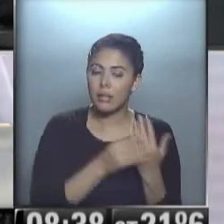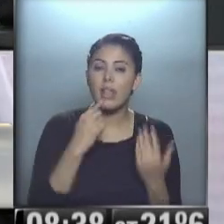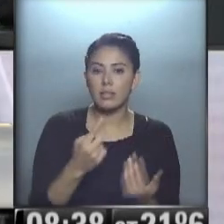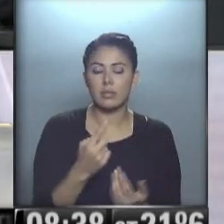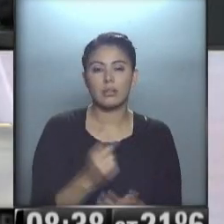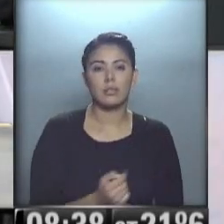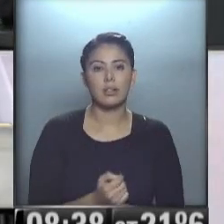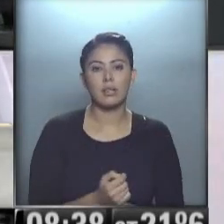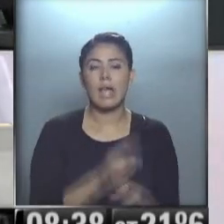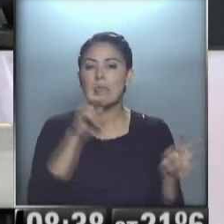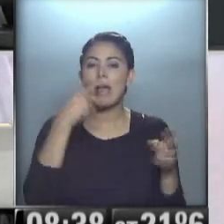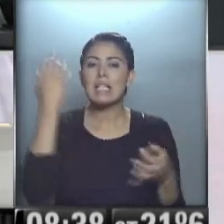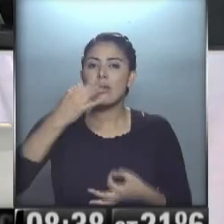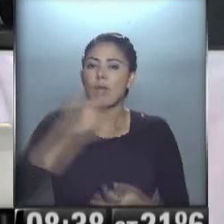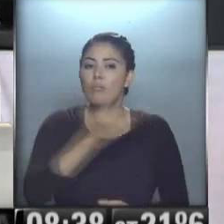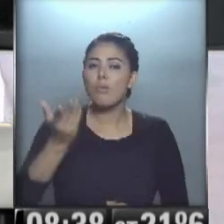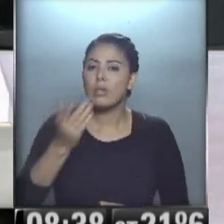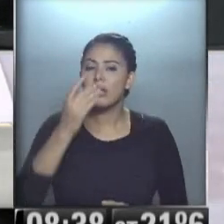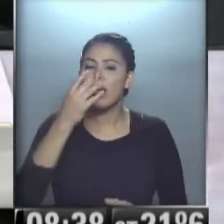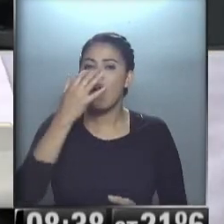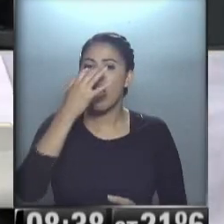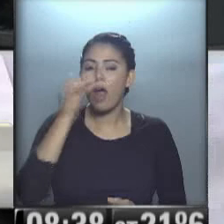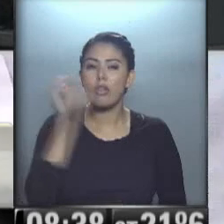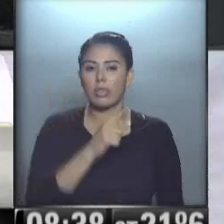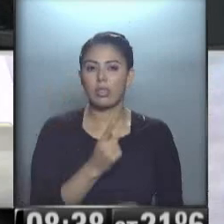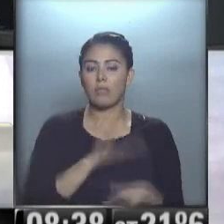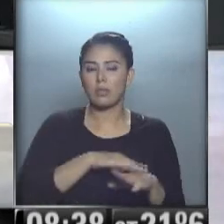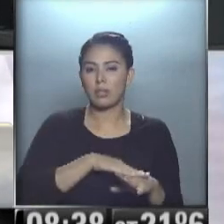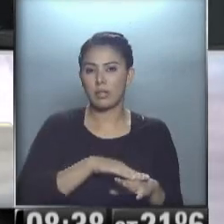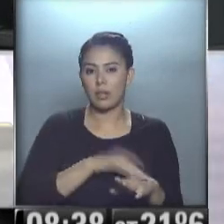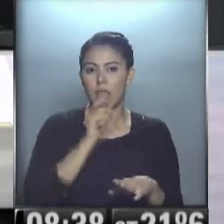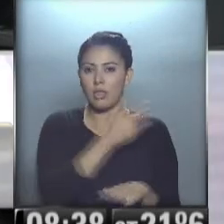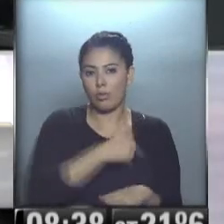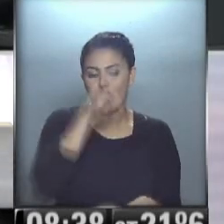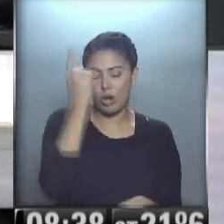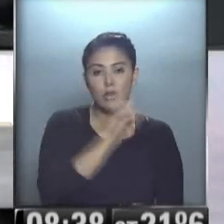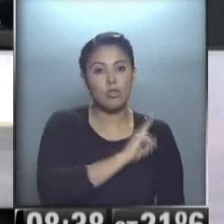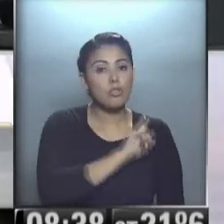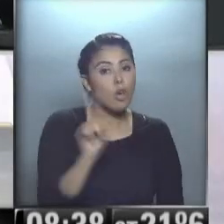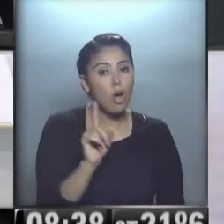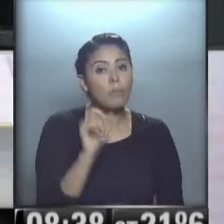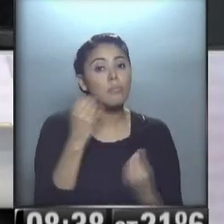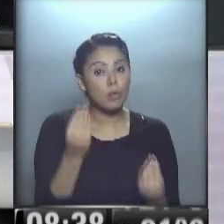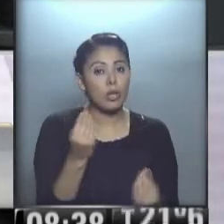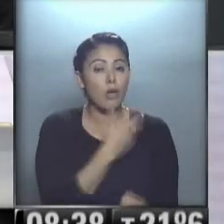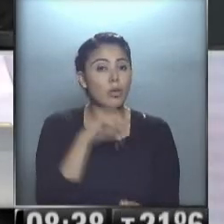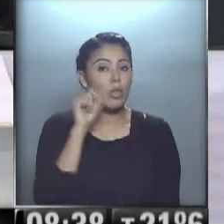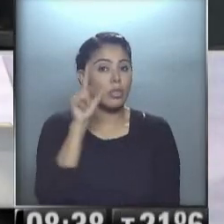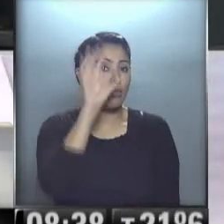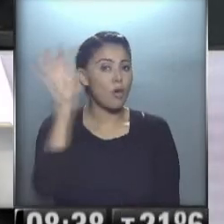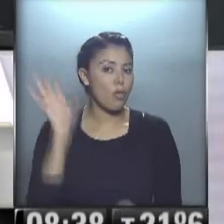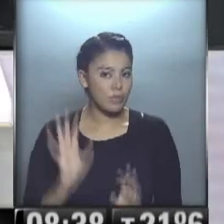la seguridad pública no es un poder delegado en el gobierno nacional, que sigue siendo un poder de las